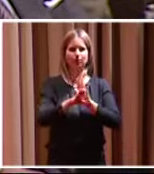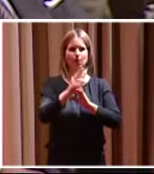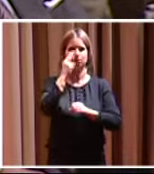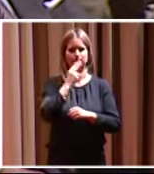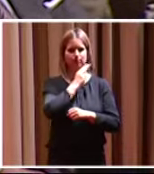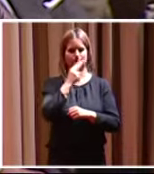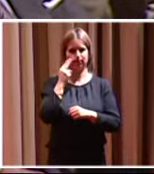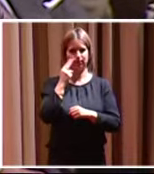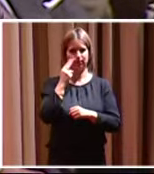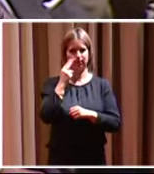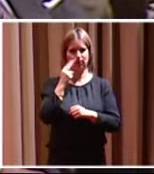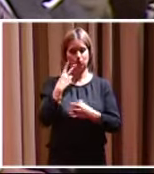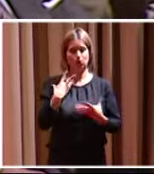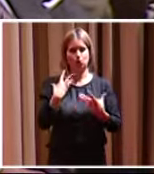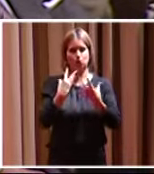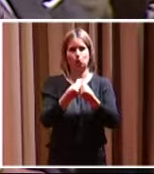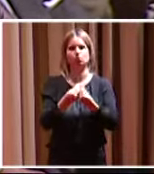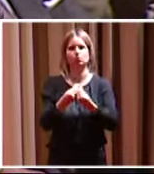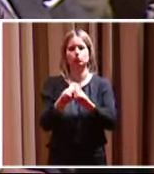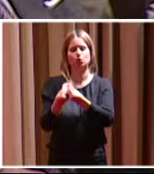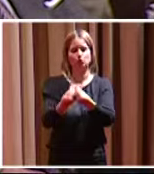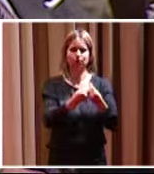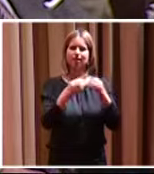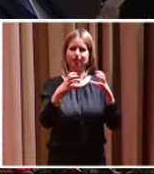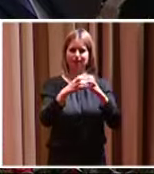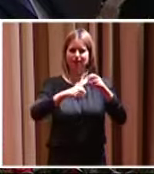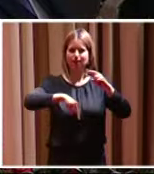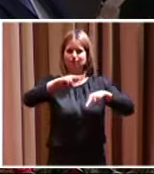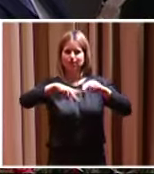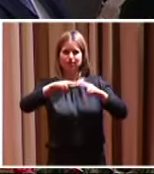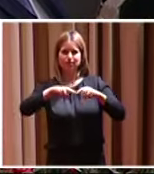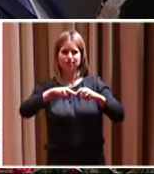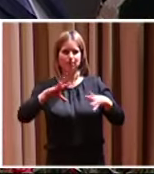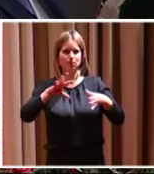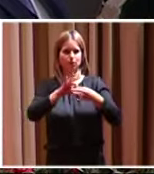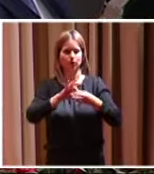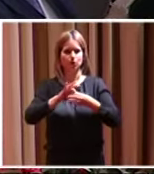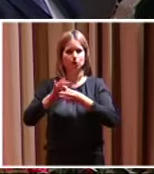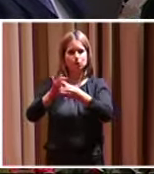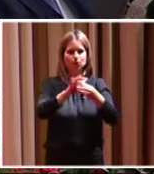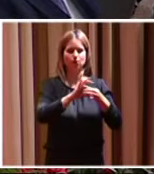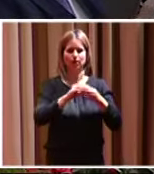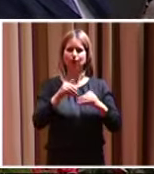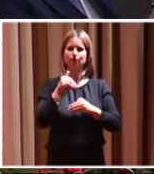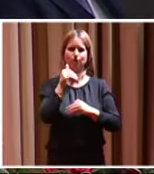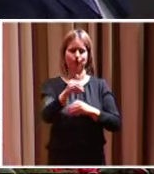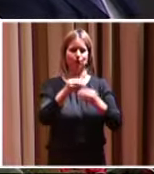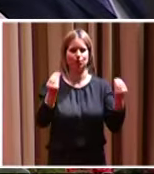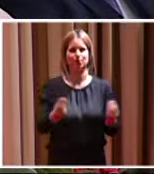seguir construyendo juntos esa Granada que nos une, un futuro próspero para la